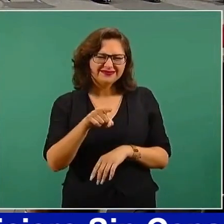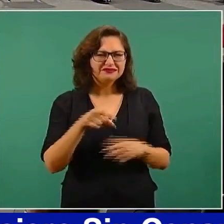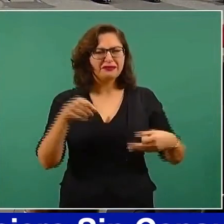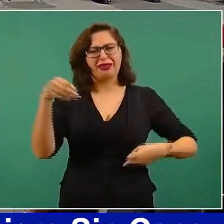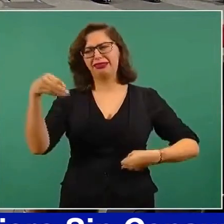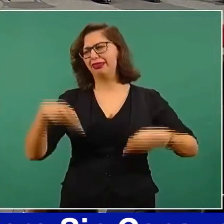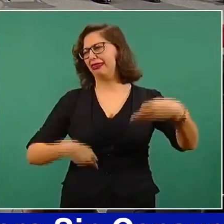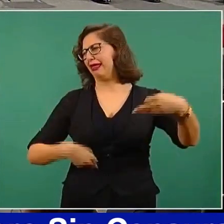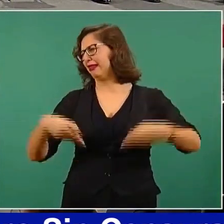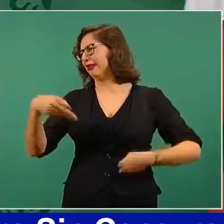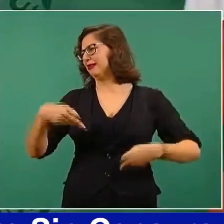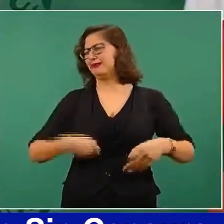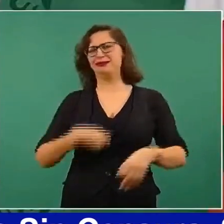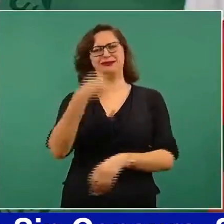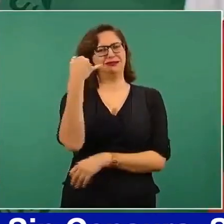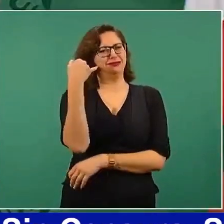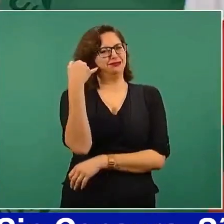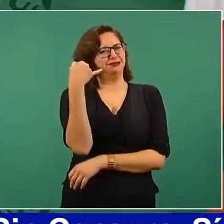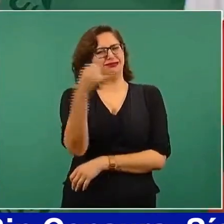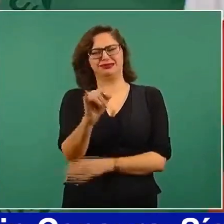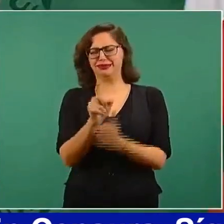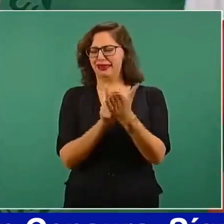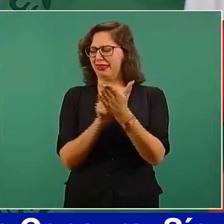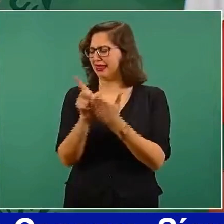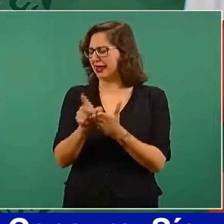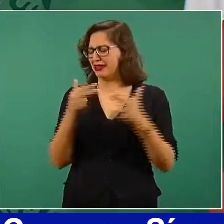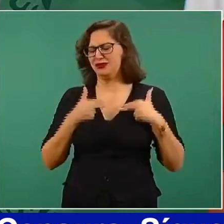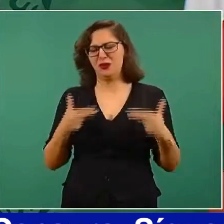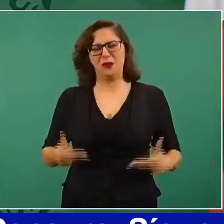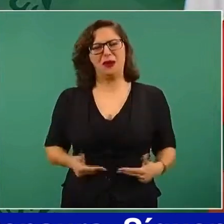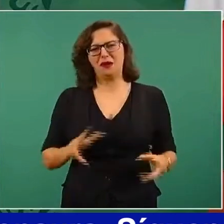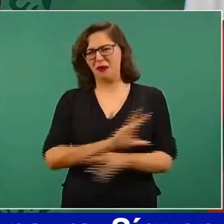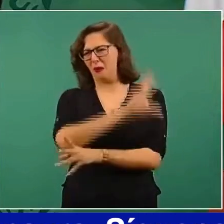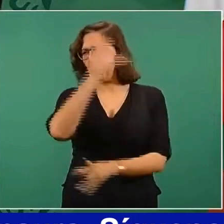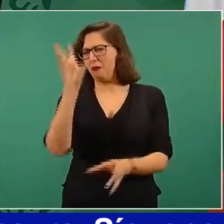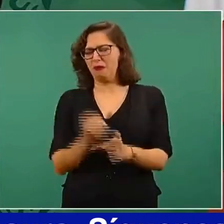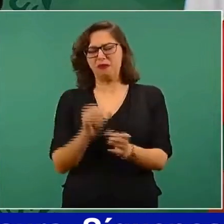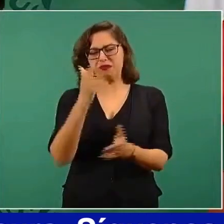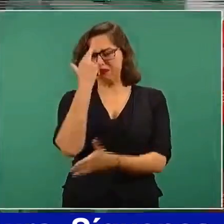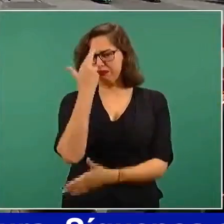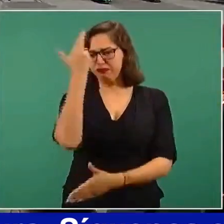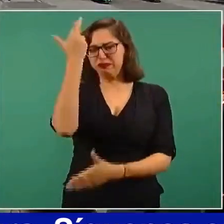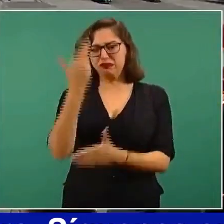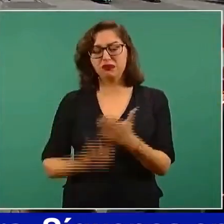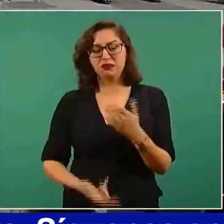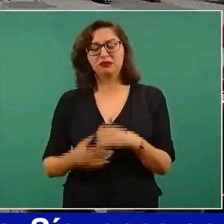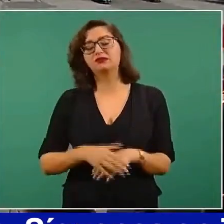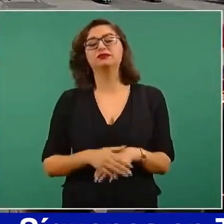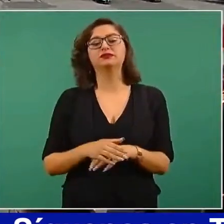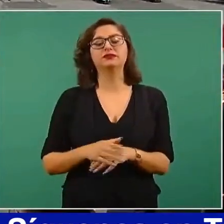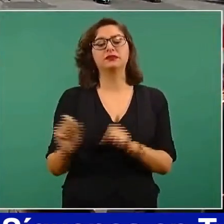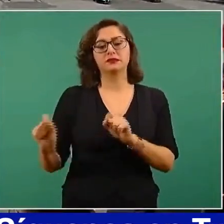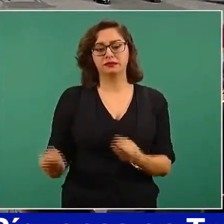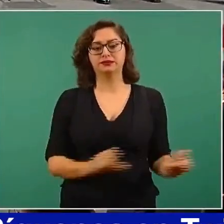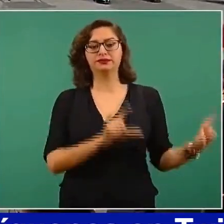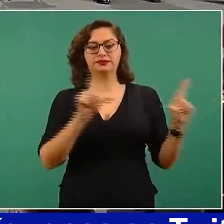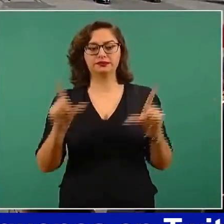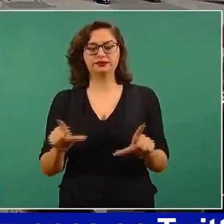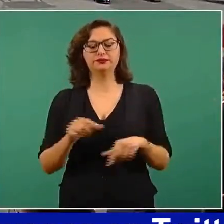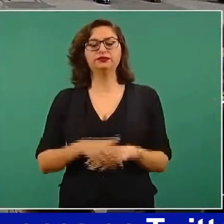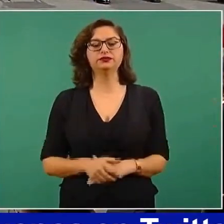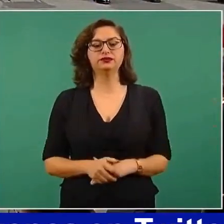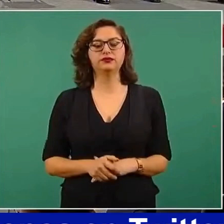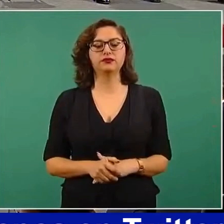absolutamente, y violando todos los derechos. El primer derecho que se viola para Florence Cassés, si quiere pasar después,